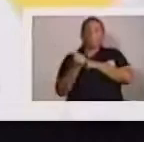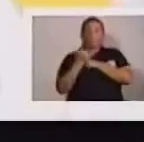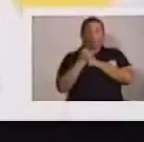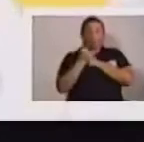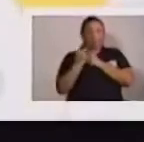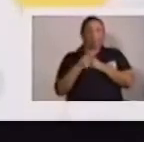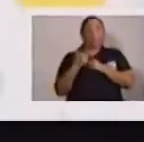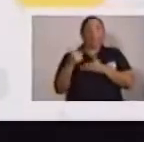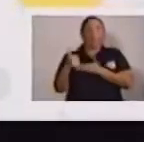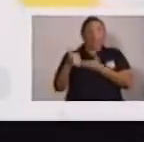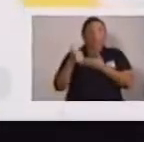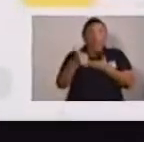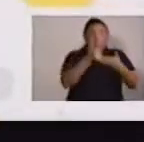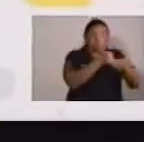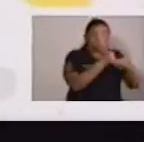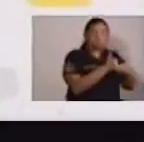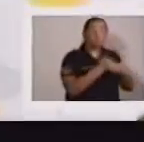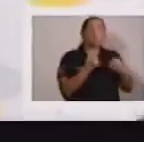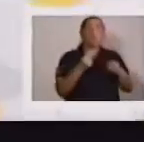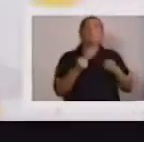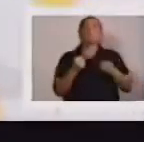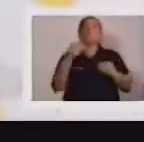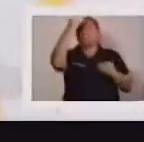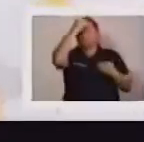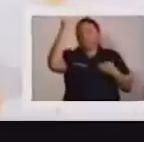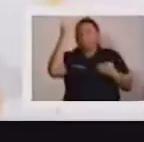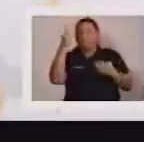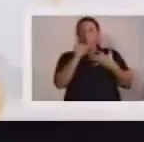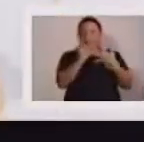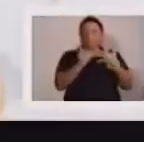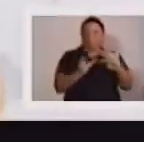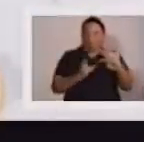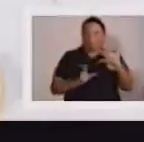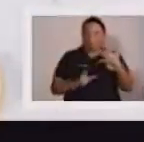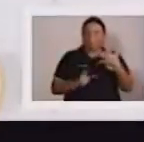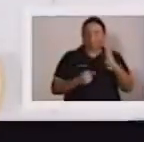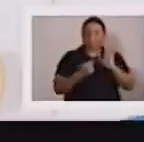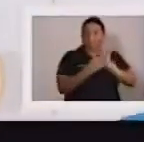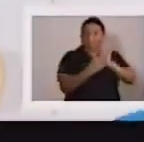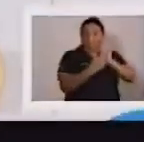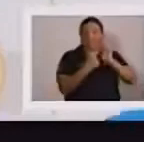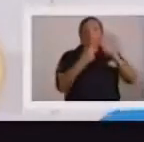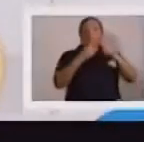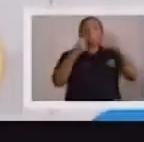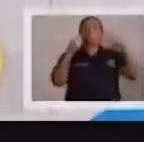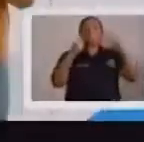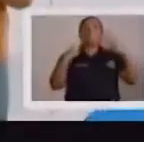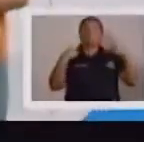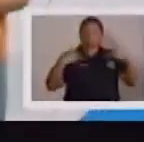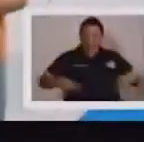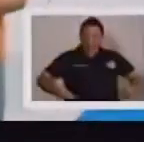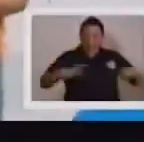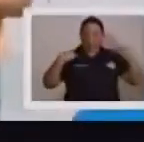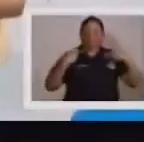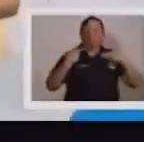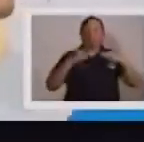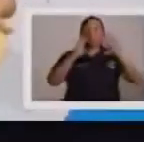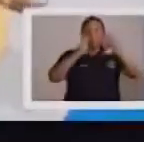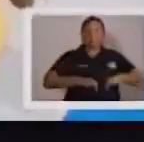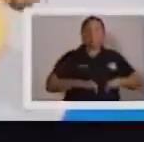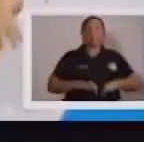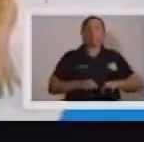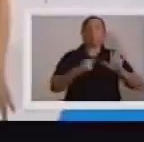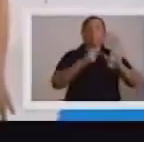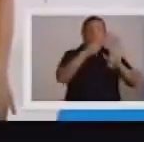días y nos ayudan, ¿verdad? Nos ayudan a hacer todas las tareas y es ¿Así lo es? que nos diferencia como humanos. Así es, vamos a jugar